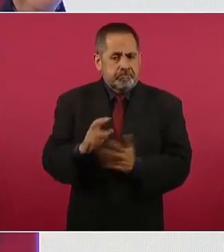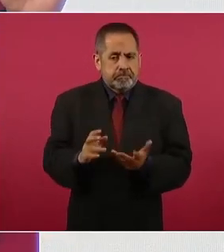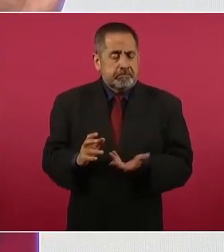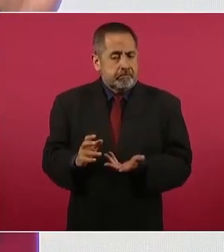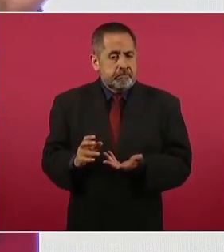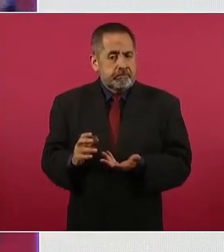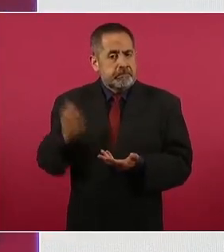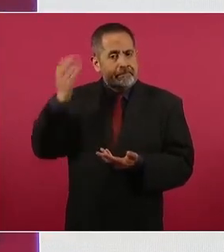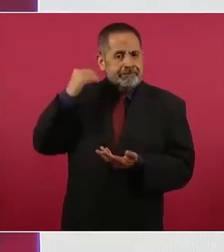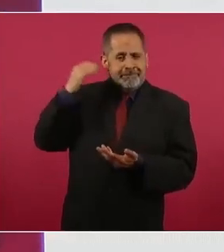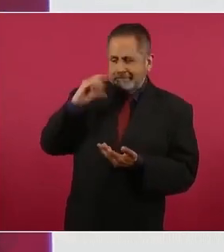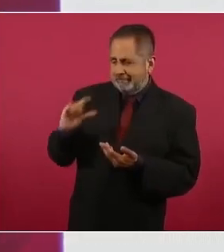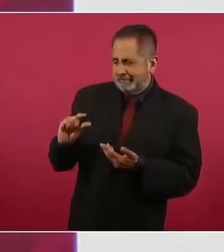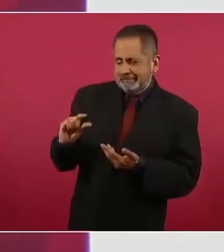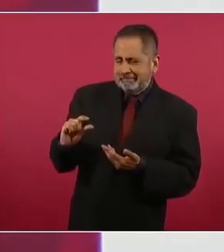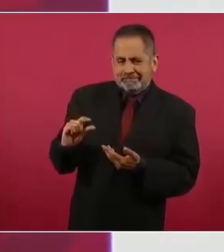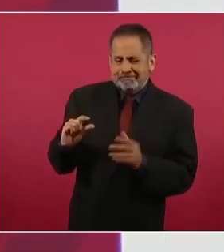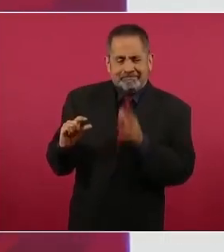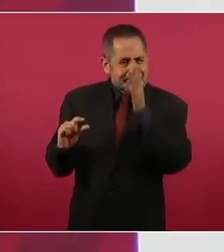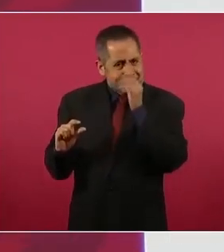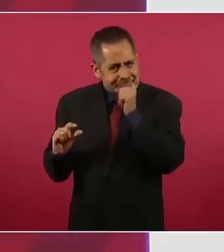se